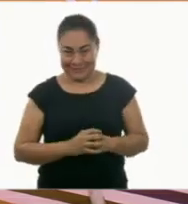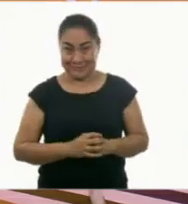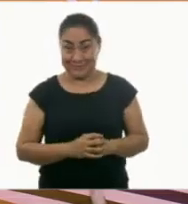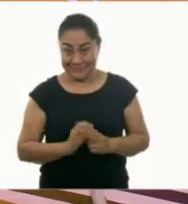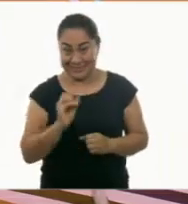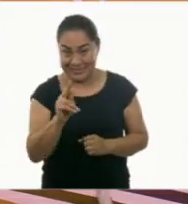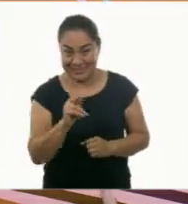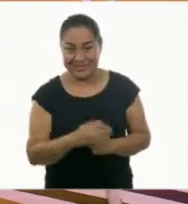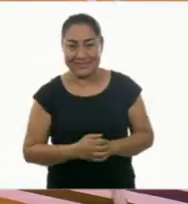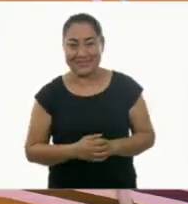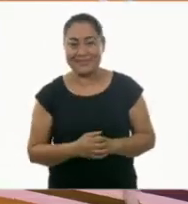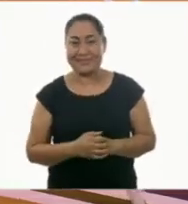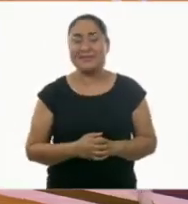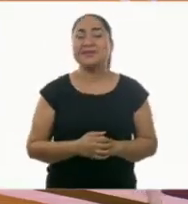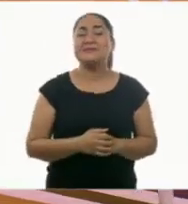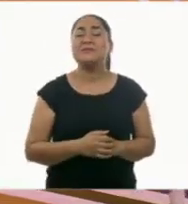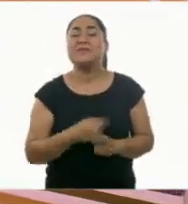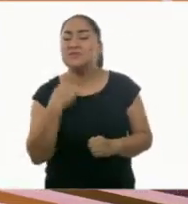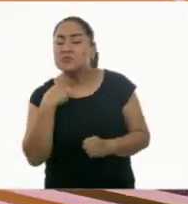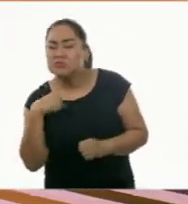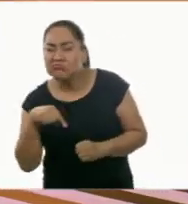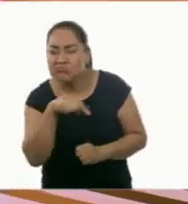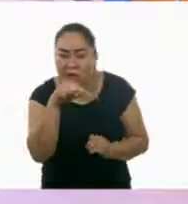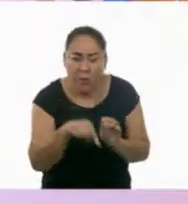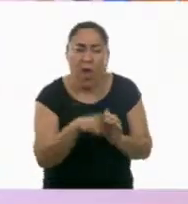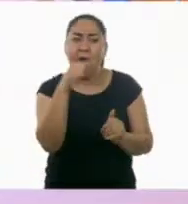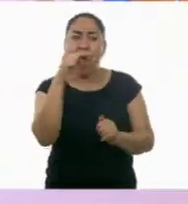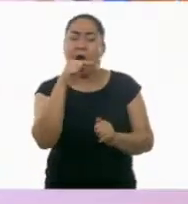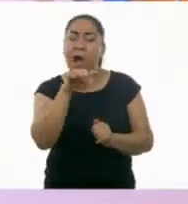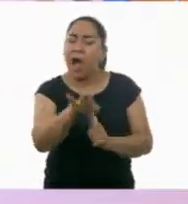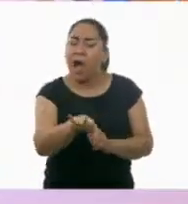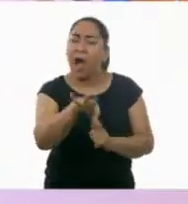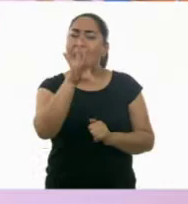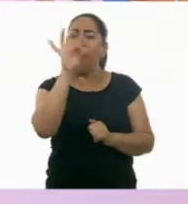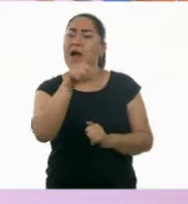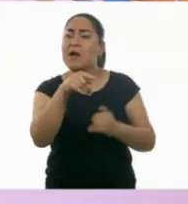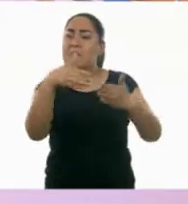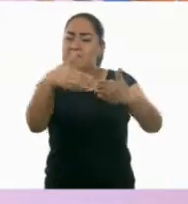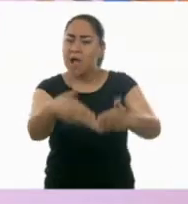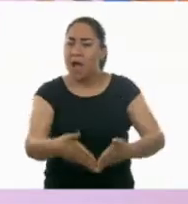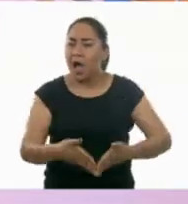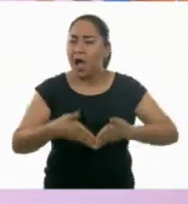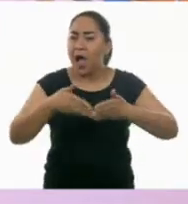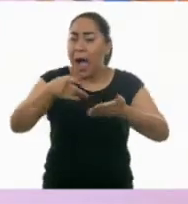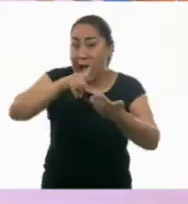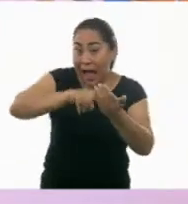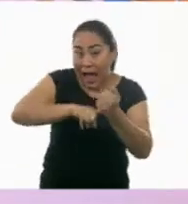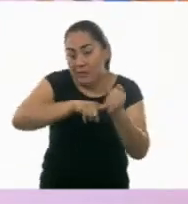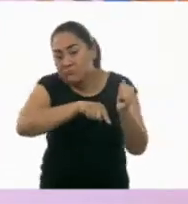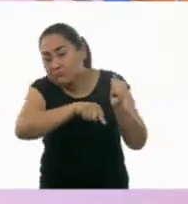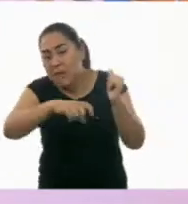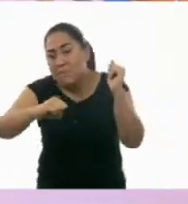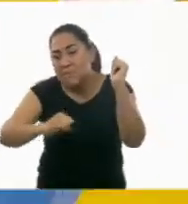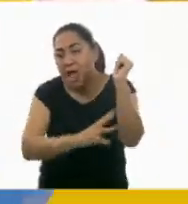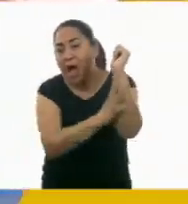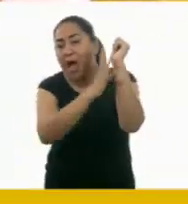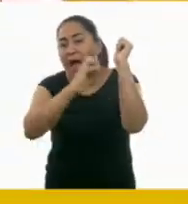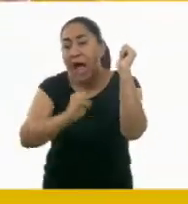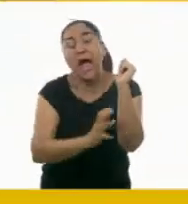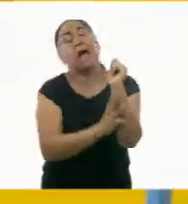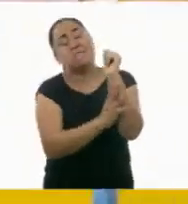Ok. Una vez me encontré a una barca en la playa y me